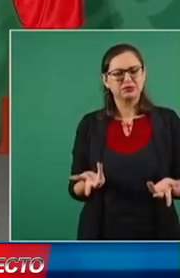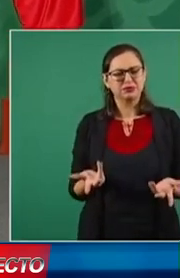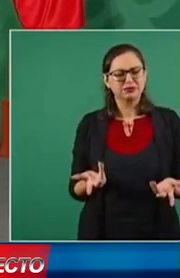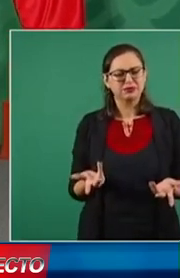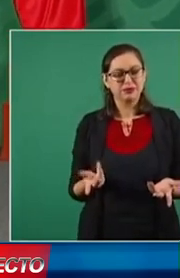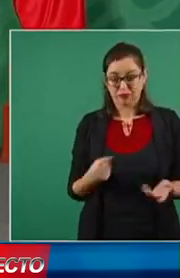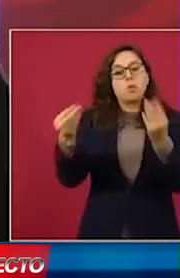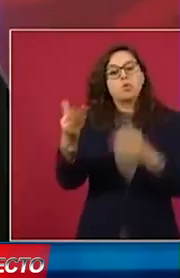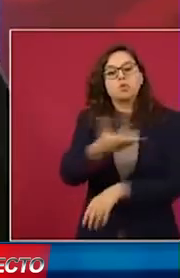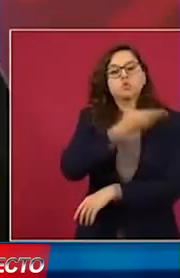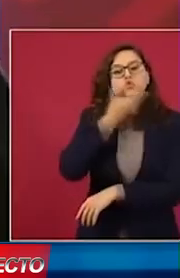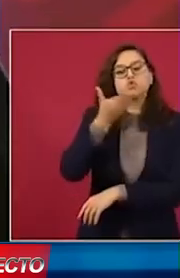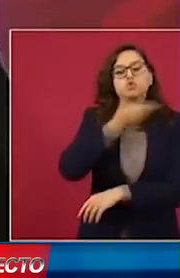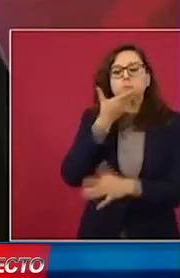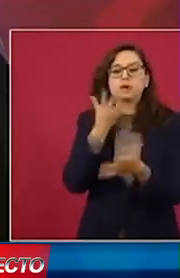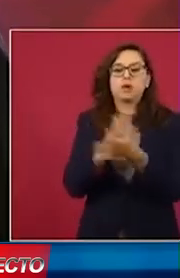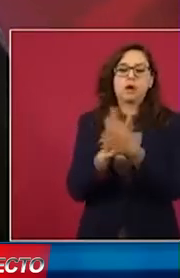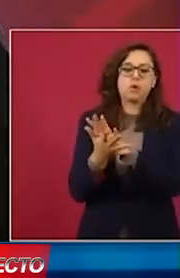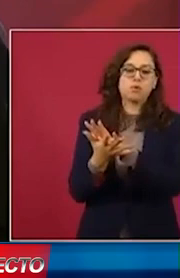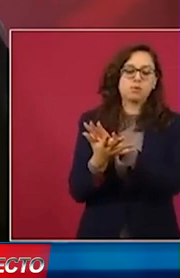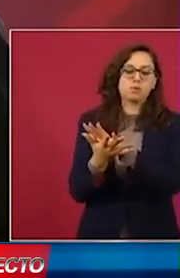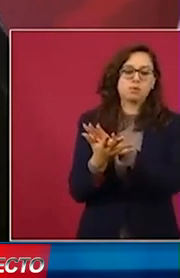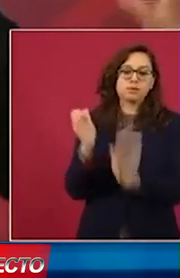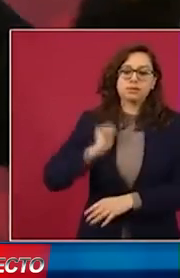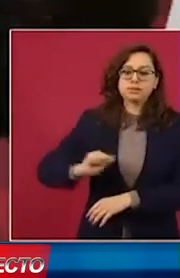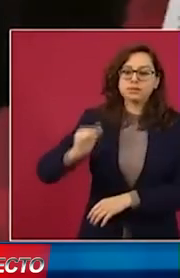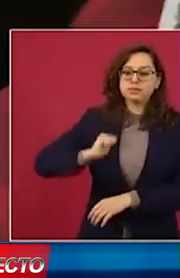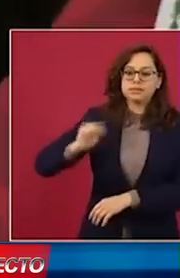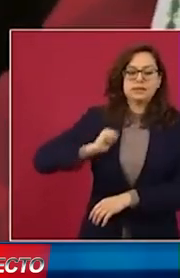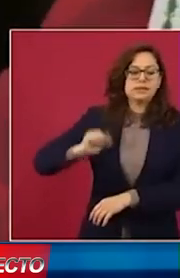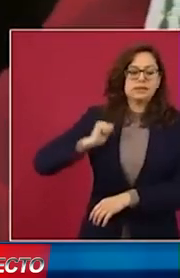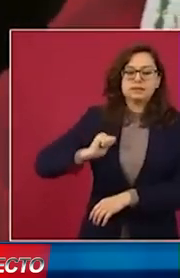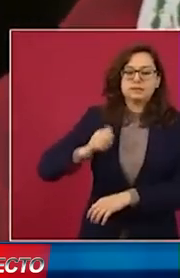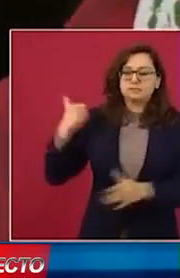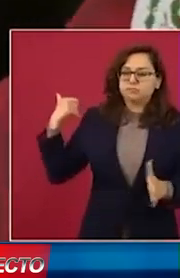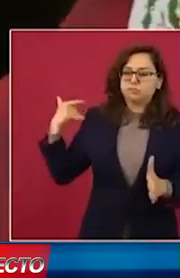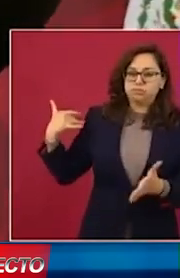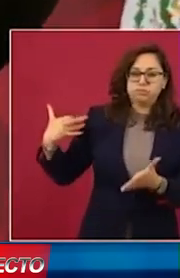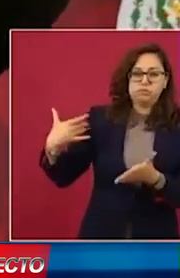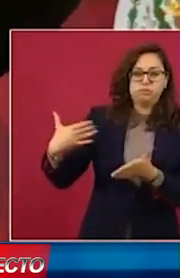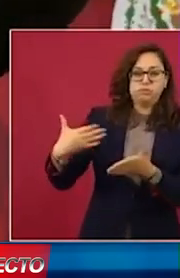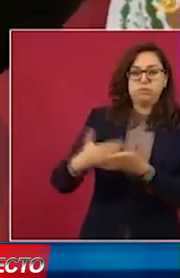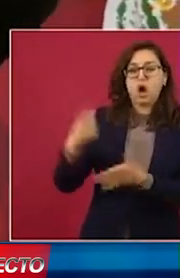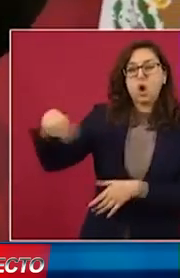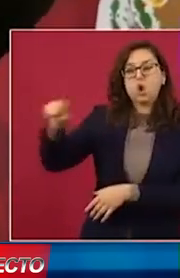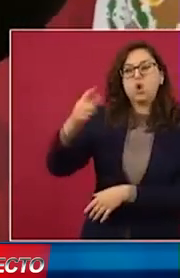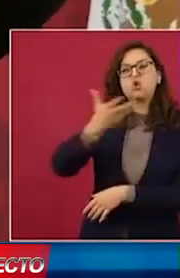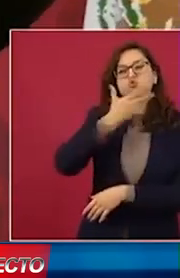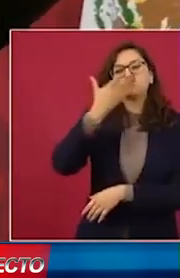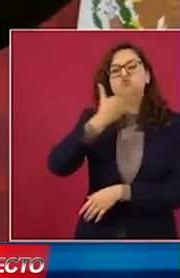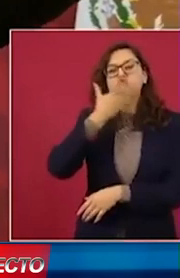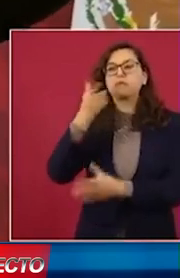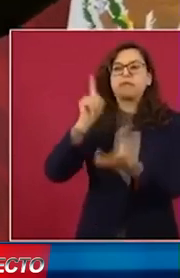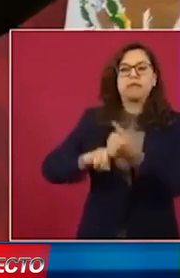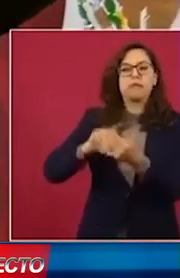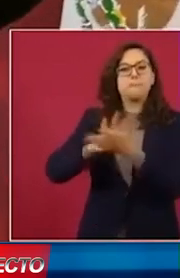Organización Panamericana de la Salud a estar hoy día demandada en un tribunal federal de los Estados Unidos por complicidad en trata y tráfico